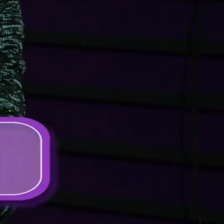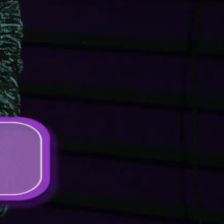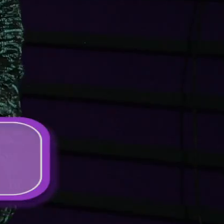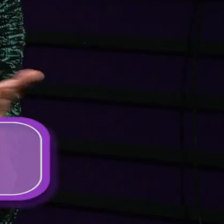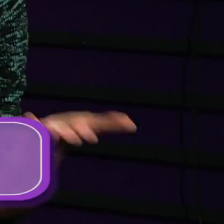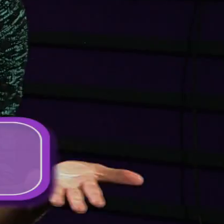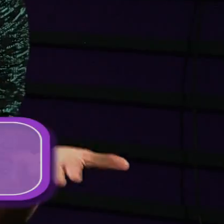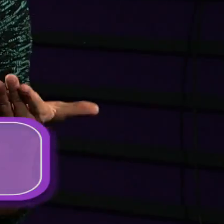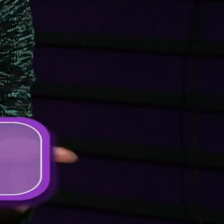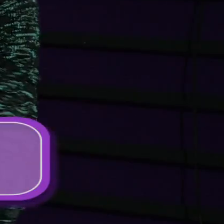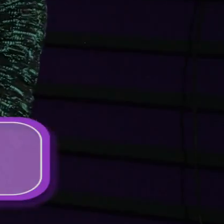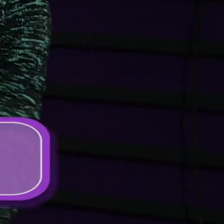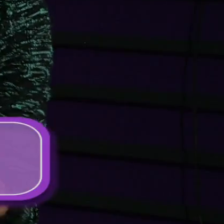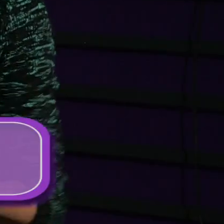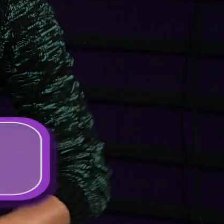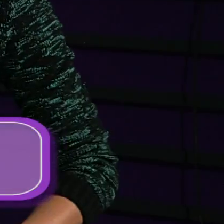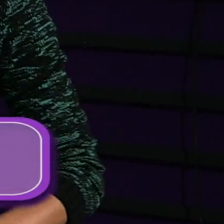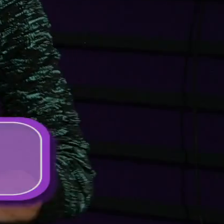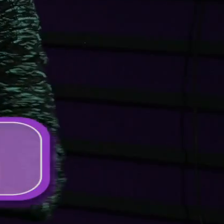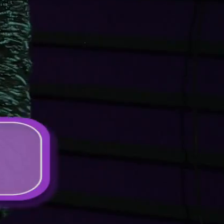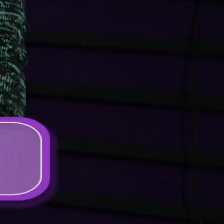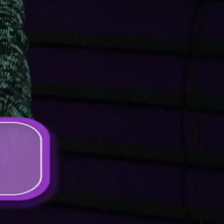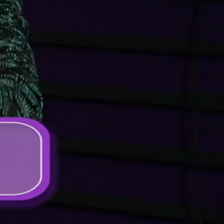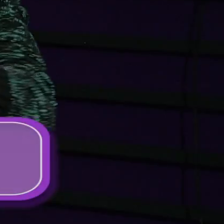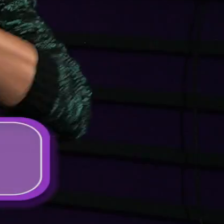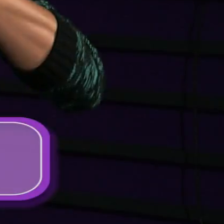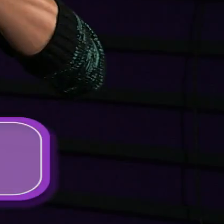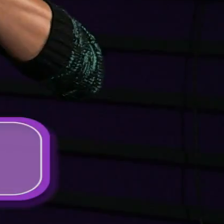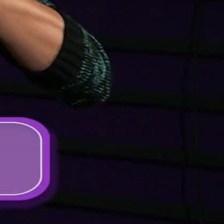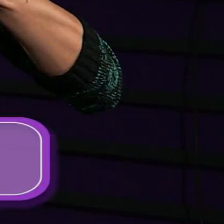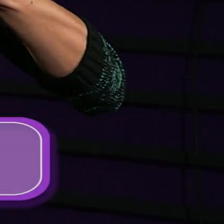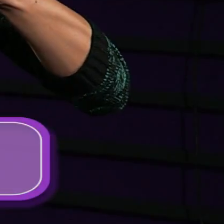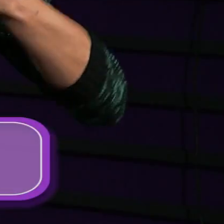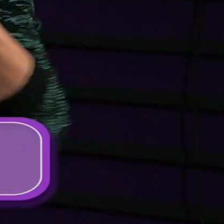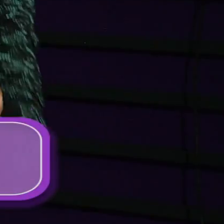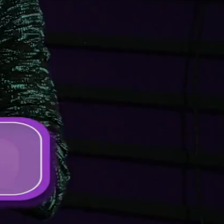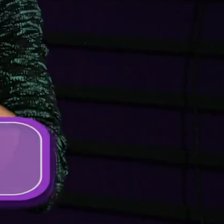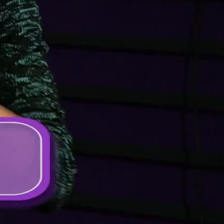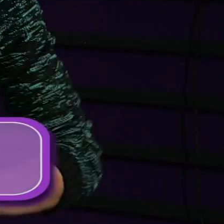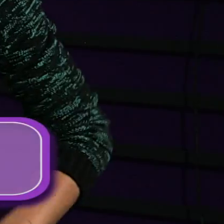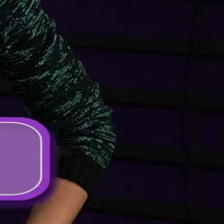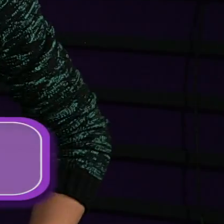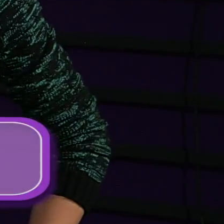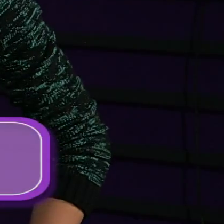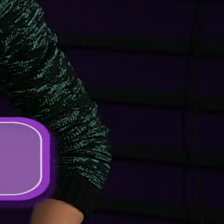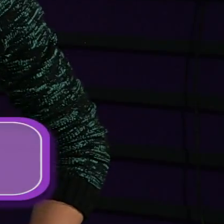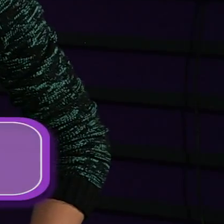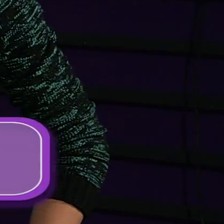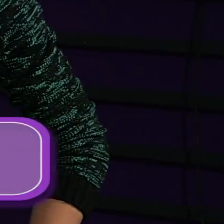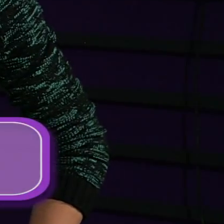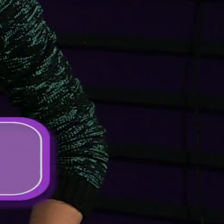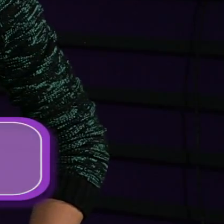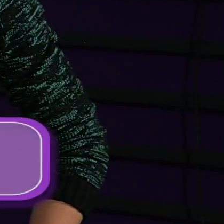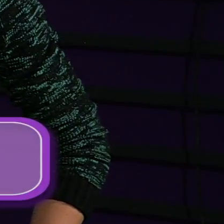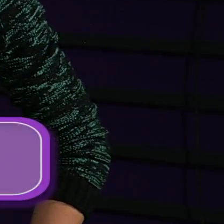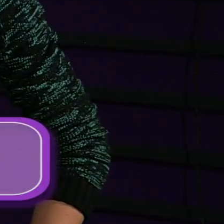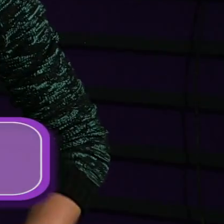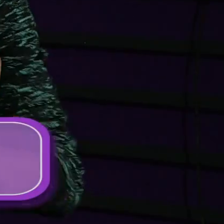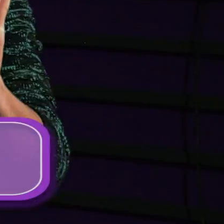Y para responder a este PQR, tenemos al director de Región 13, Juan